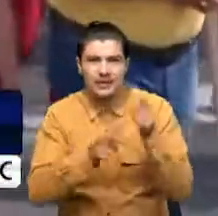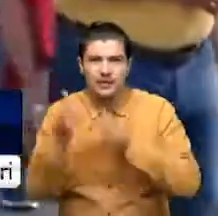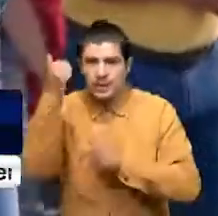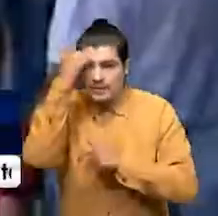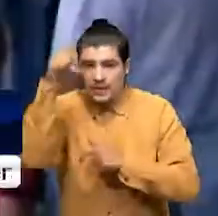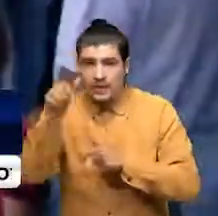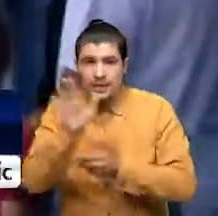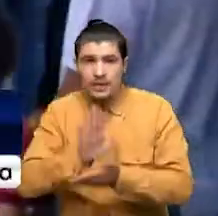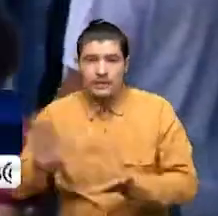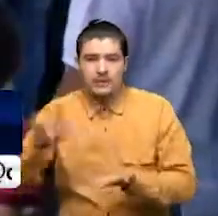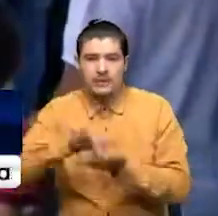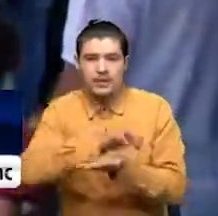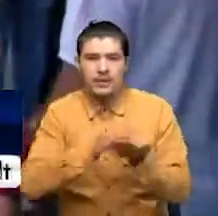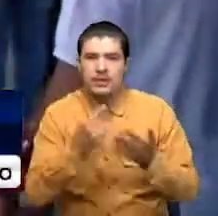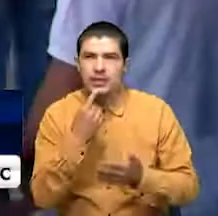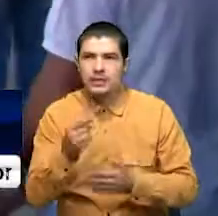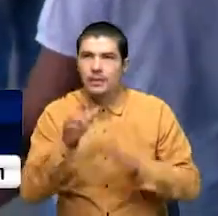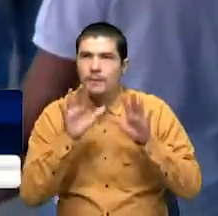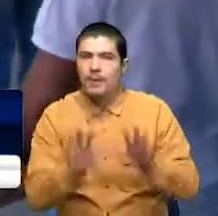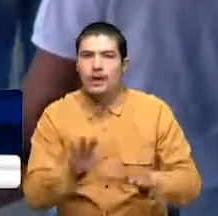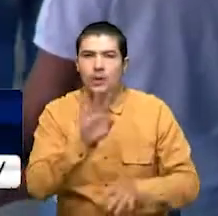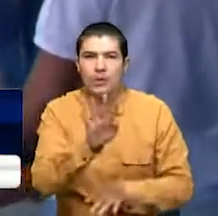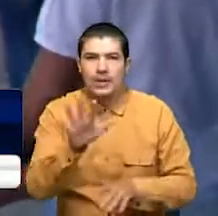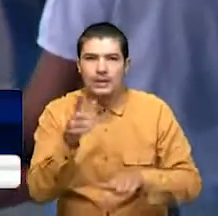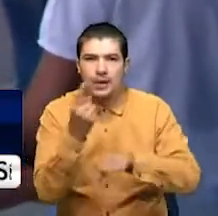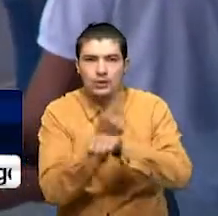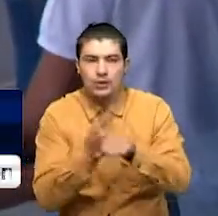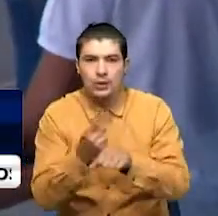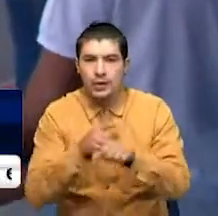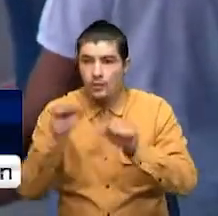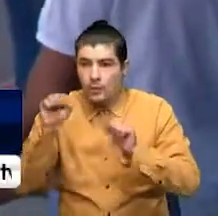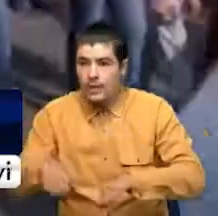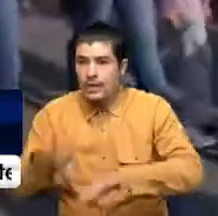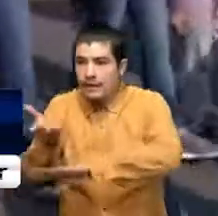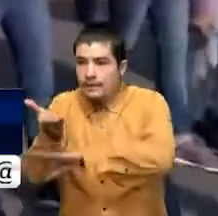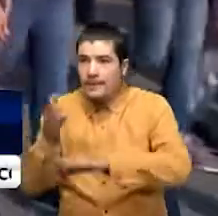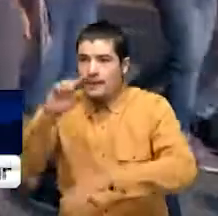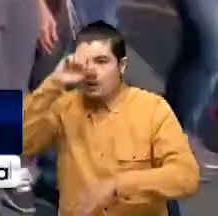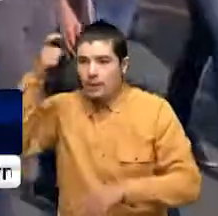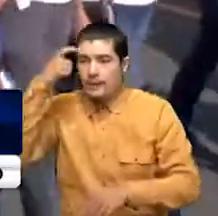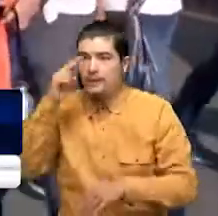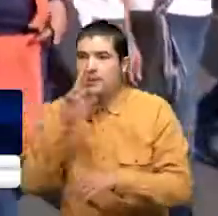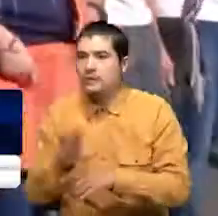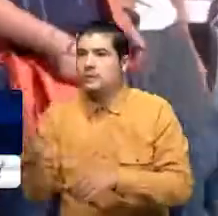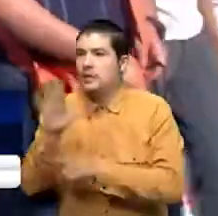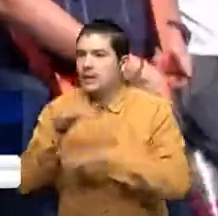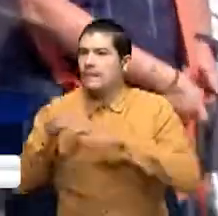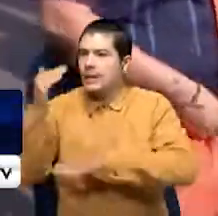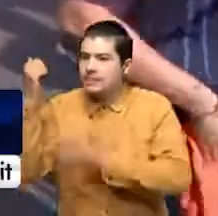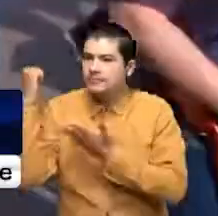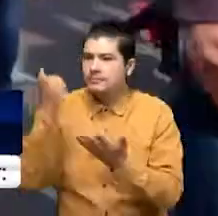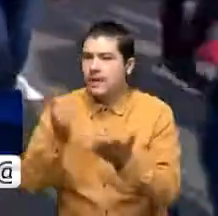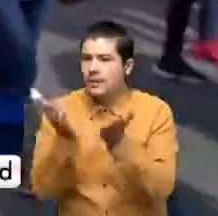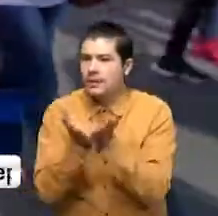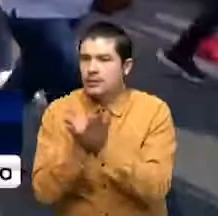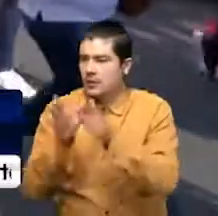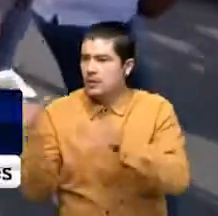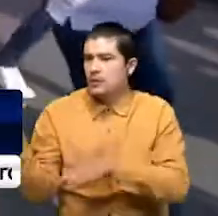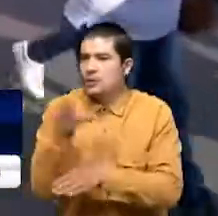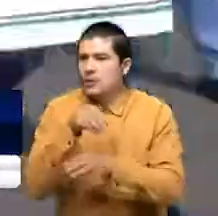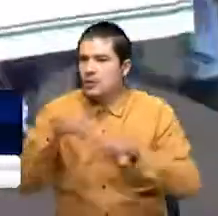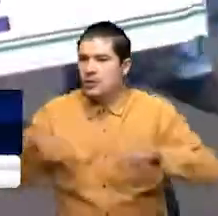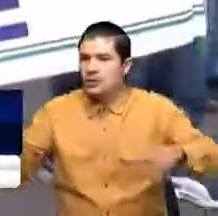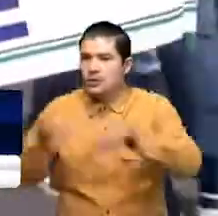se declararon en un paro de 48 horas para exigirle al gobierno nacional más recursos para la educación en todo el territorio